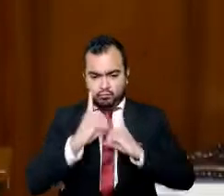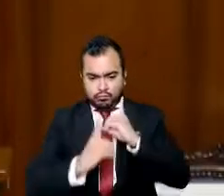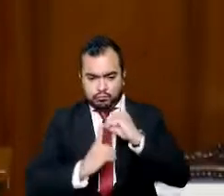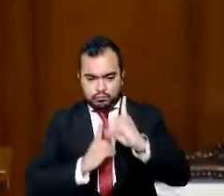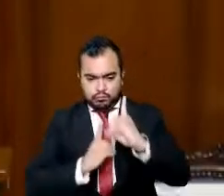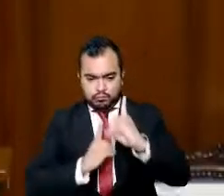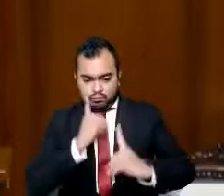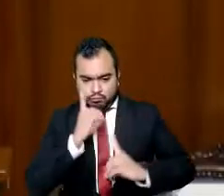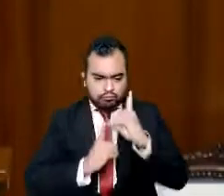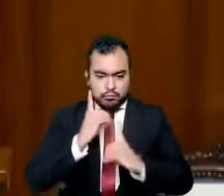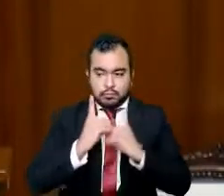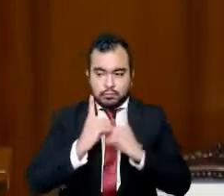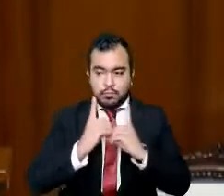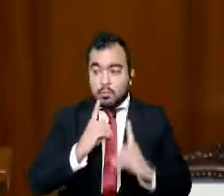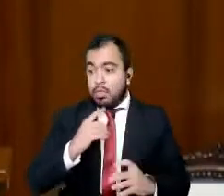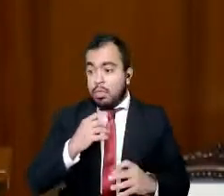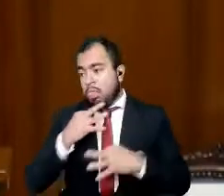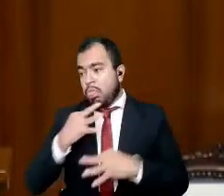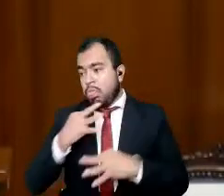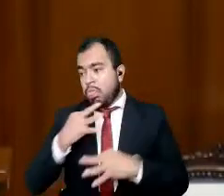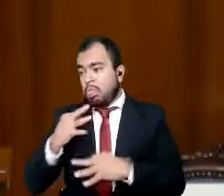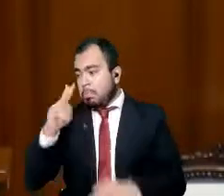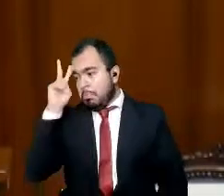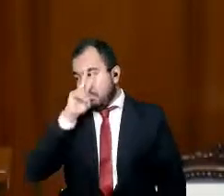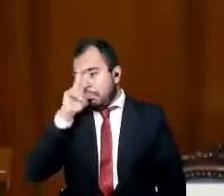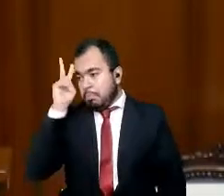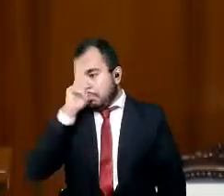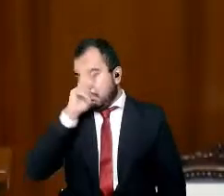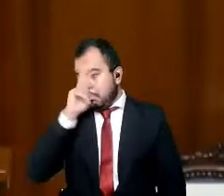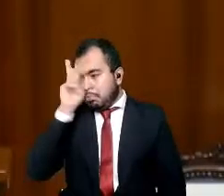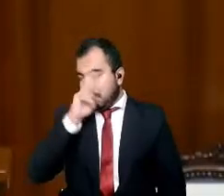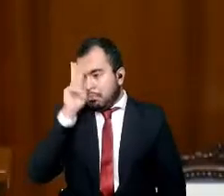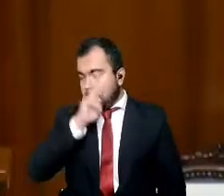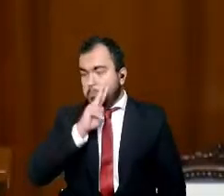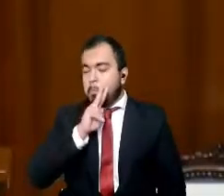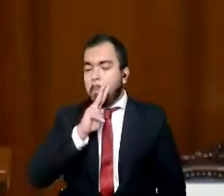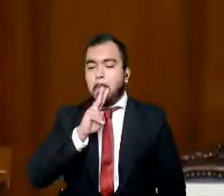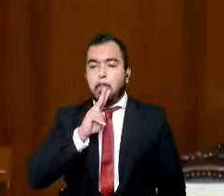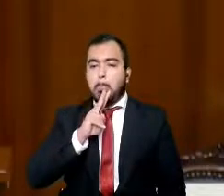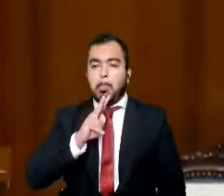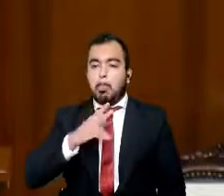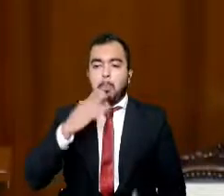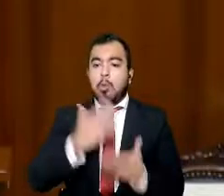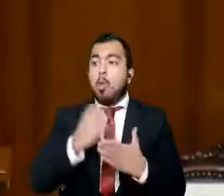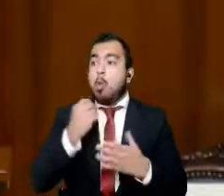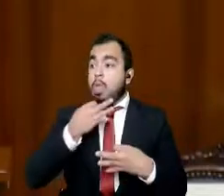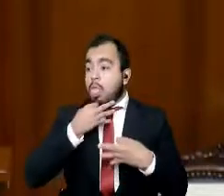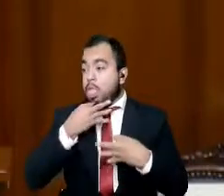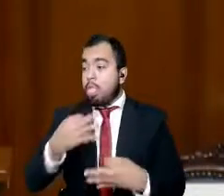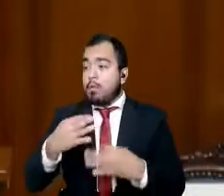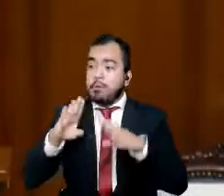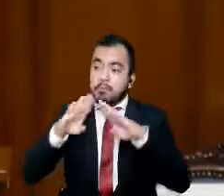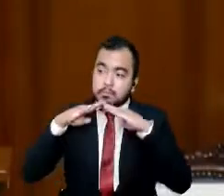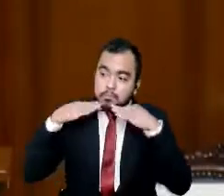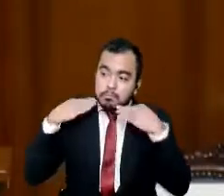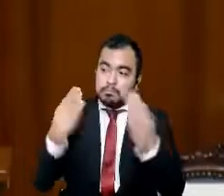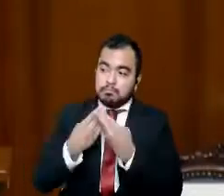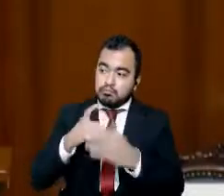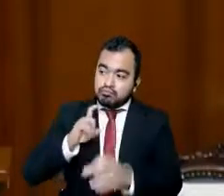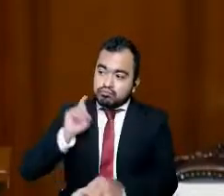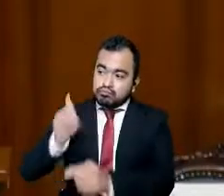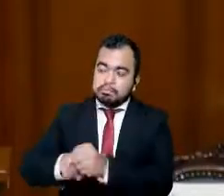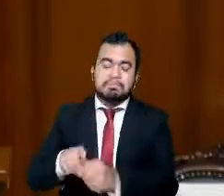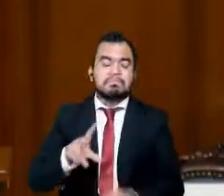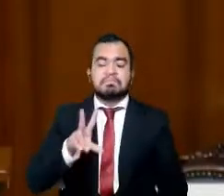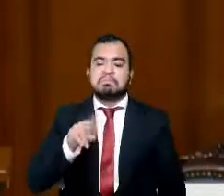caerá en los vicios y caerá en las manos de la delincuencia organizada. En este